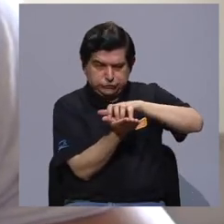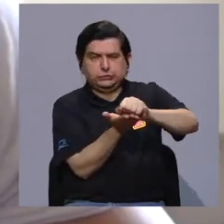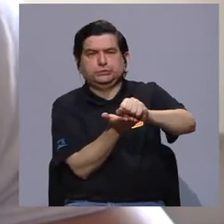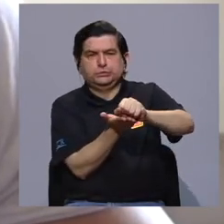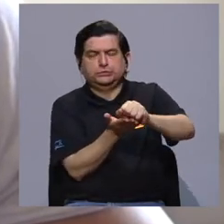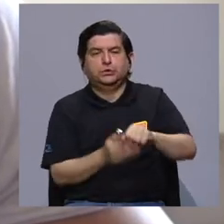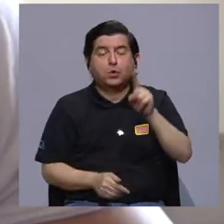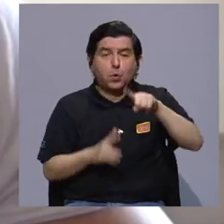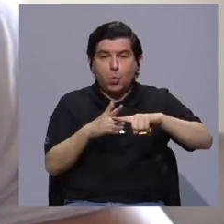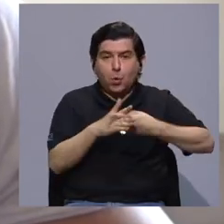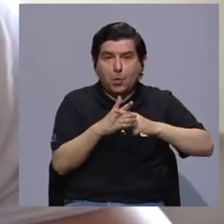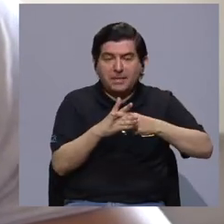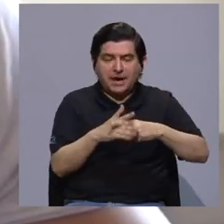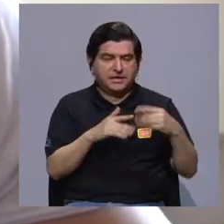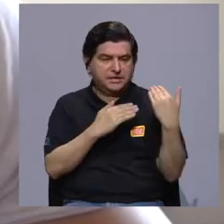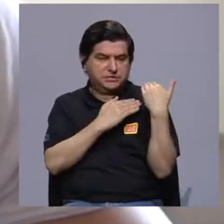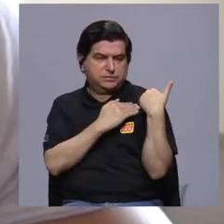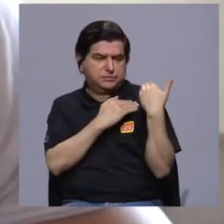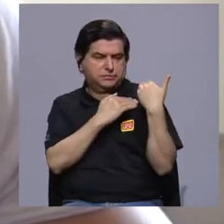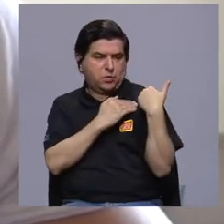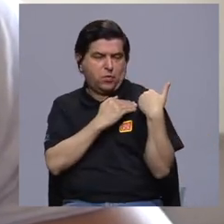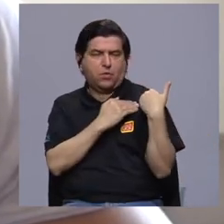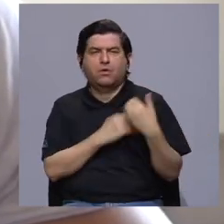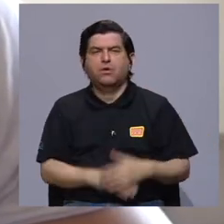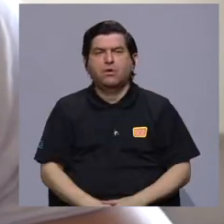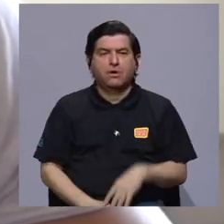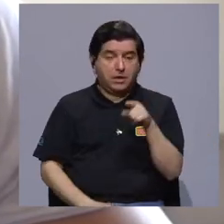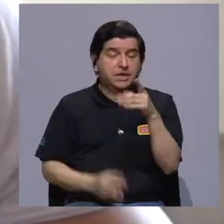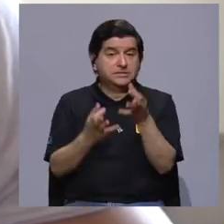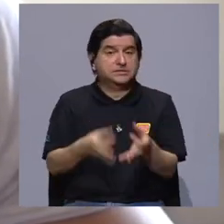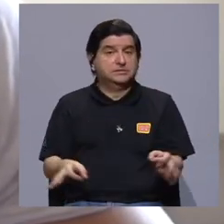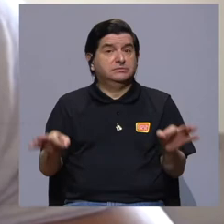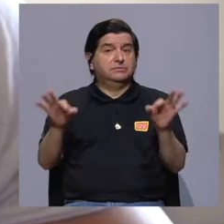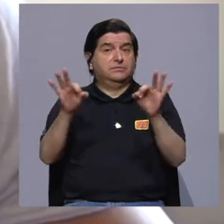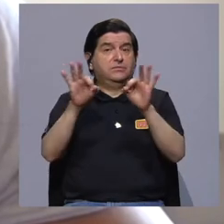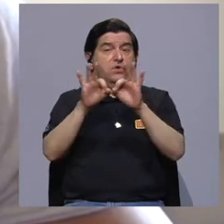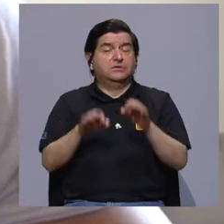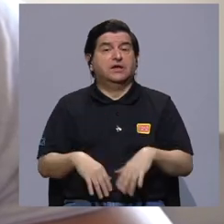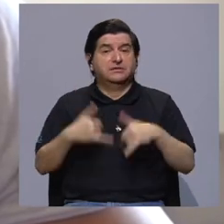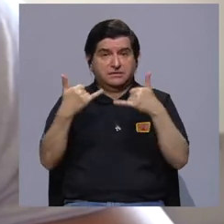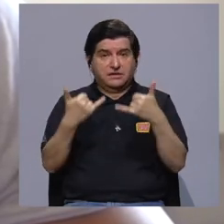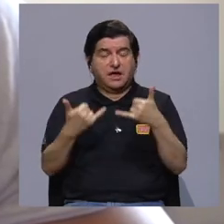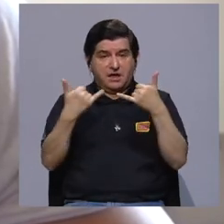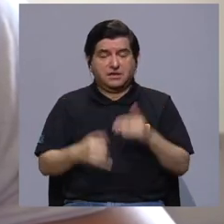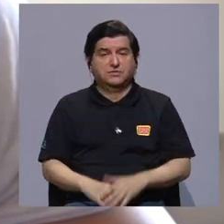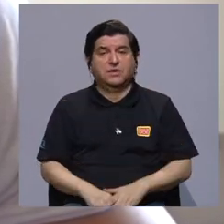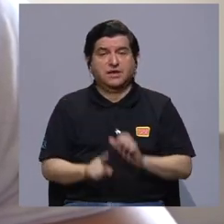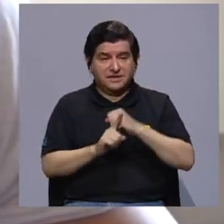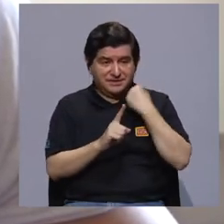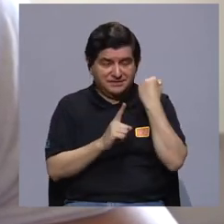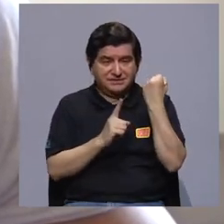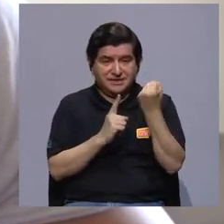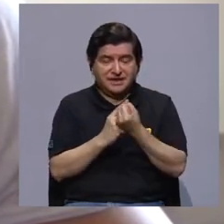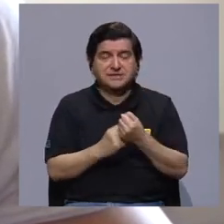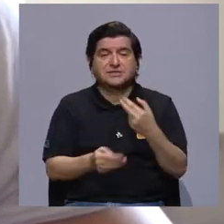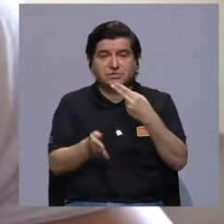destruir un mecanismo de resistencia muy, muy importante actualmente a